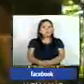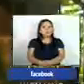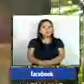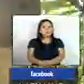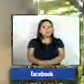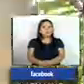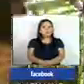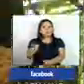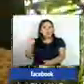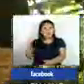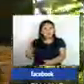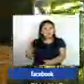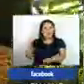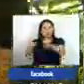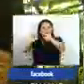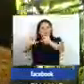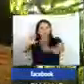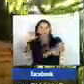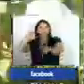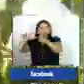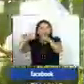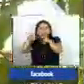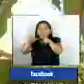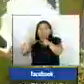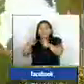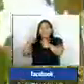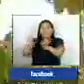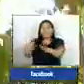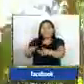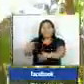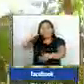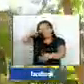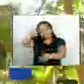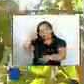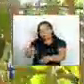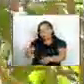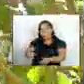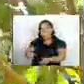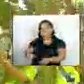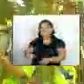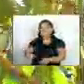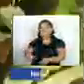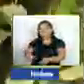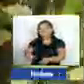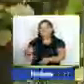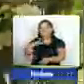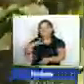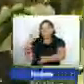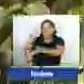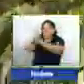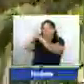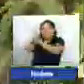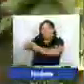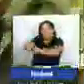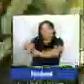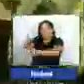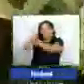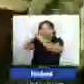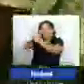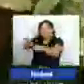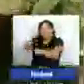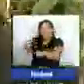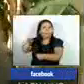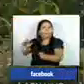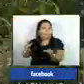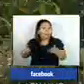A sus 85 años de edad cortar café es una tarea más complicada de lo normal, pero la necesidad lo tiene